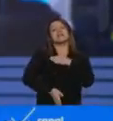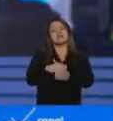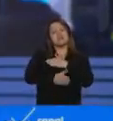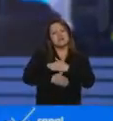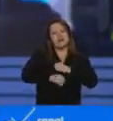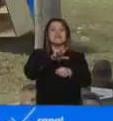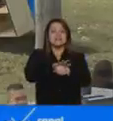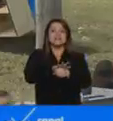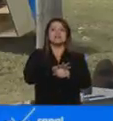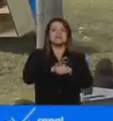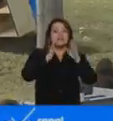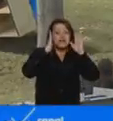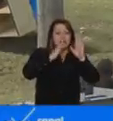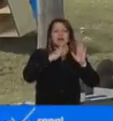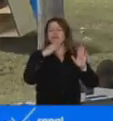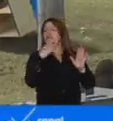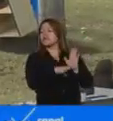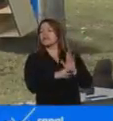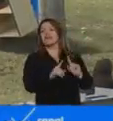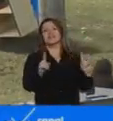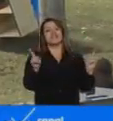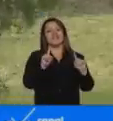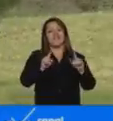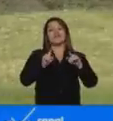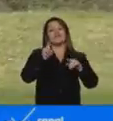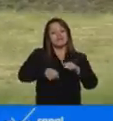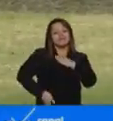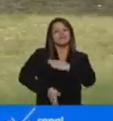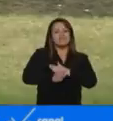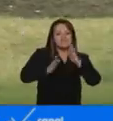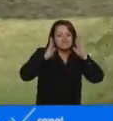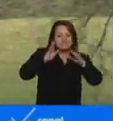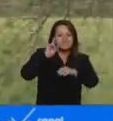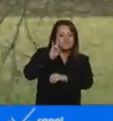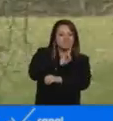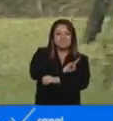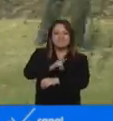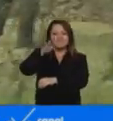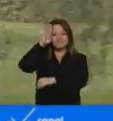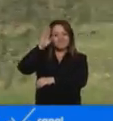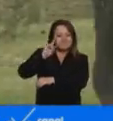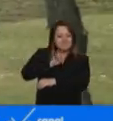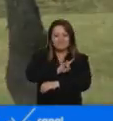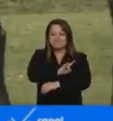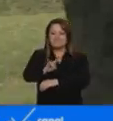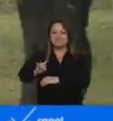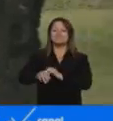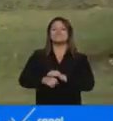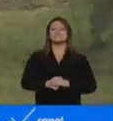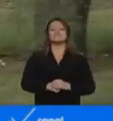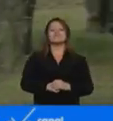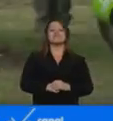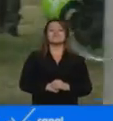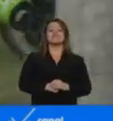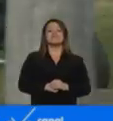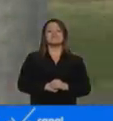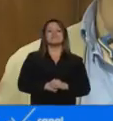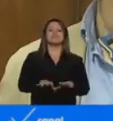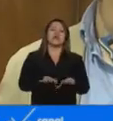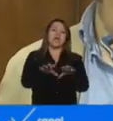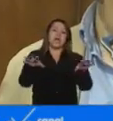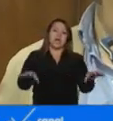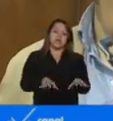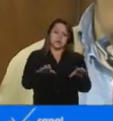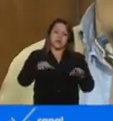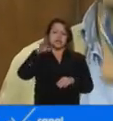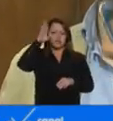para desarticular las organizaciones criminales dedicadas al microtráfico y que operan en el canal de los comuneros de la calle Sexta. Estas actividades de la